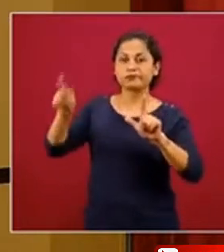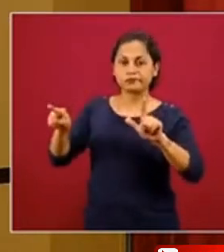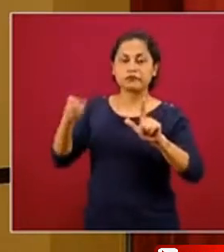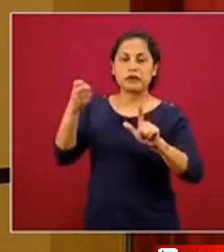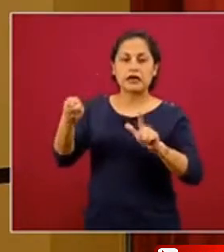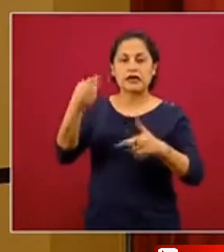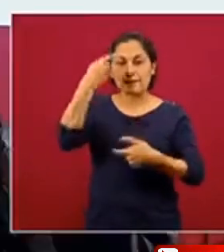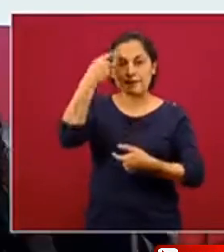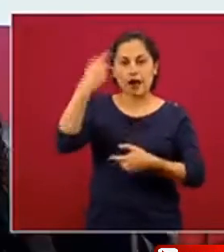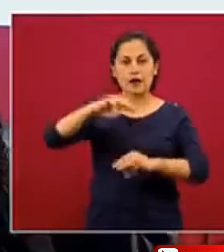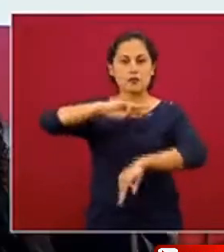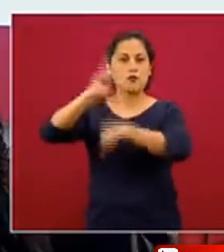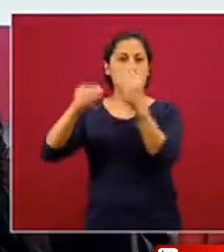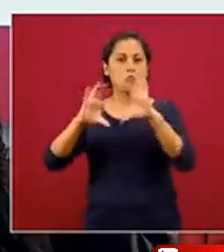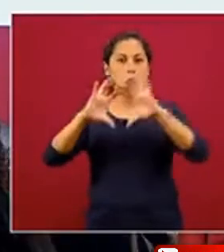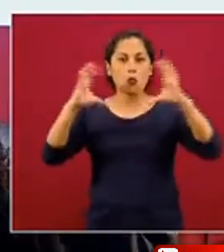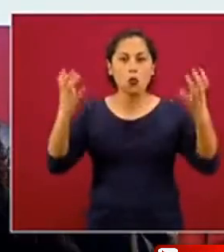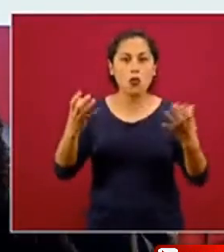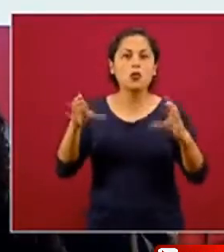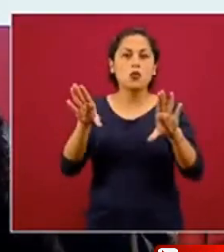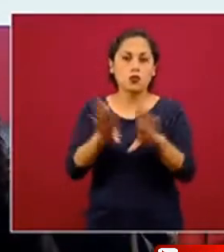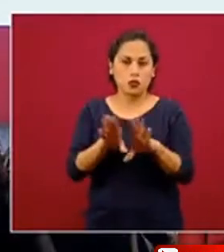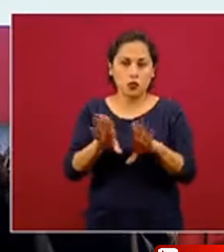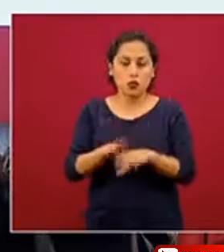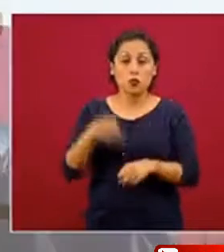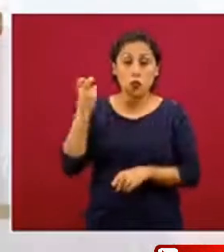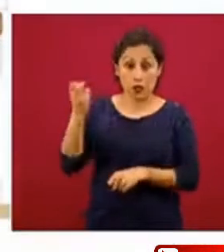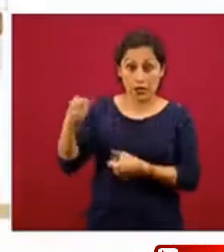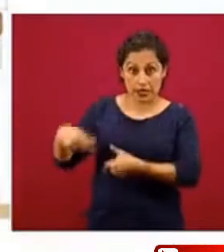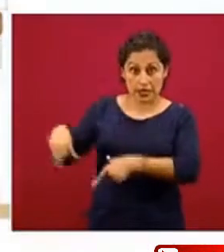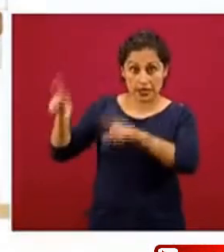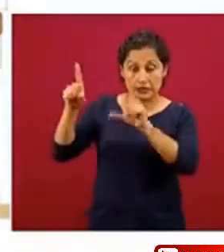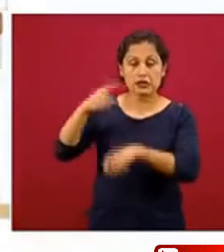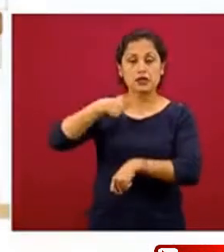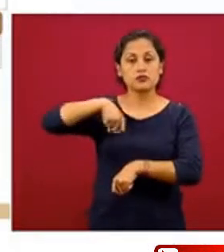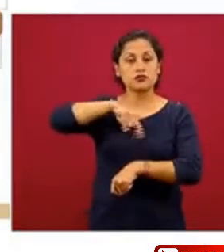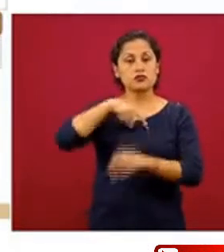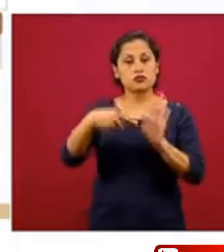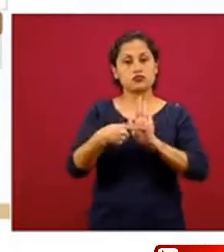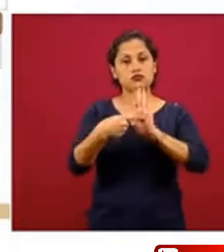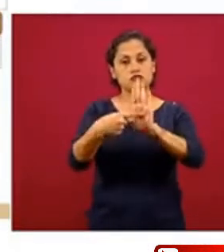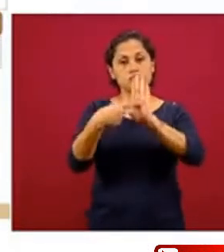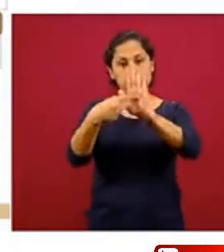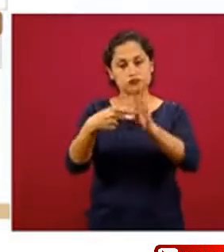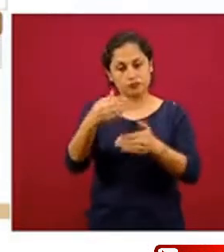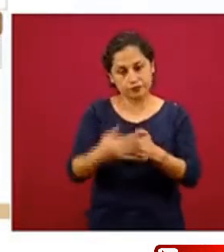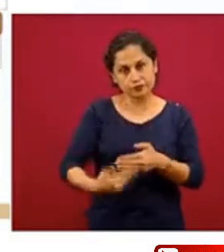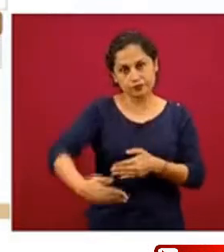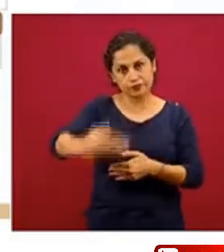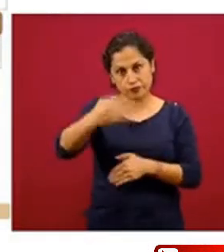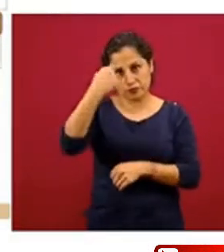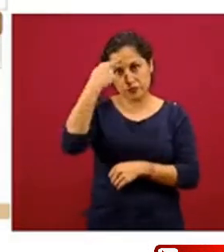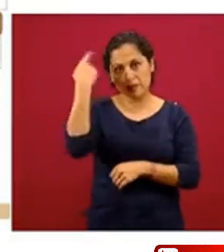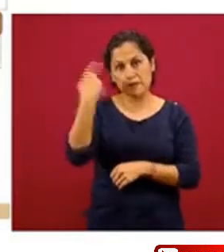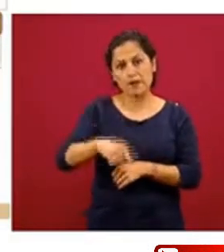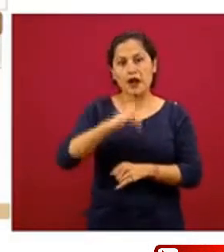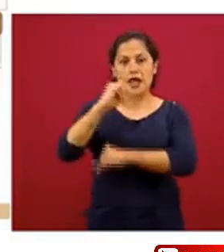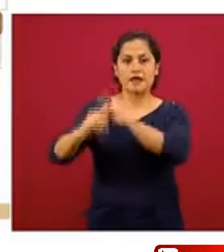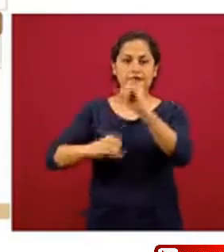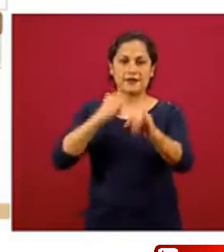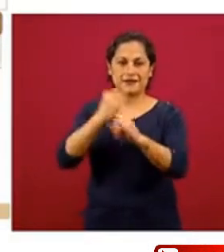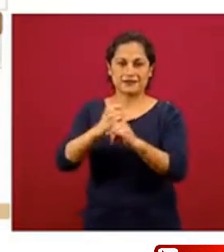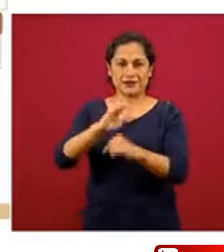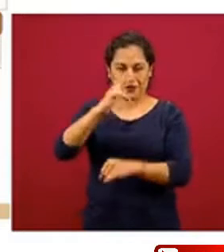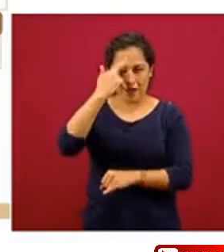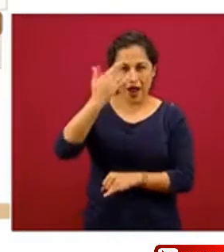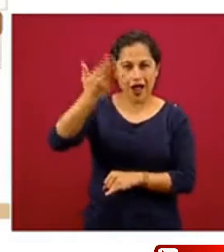resto del mundo. Y esta va a ser ahora una de las diapositivas que estaremos presentando para el panorama internacional, en vez de la